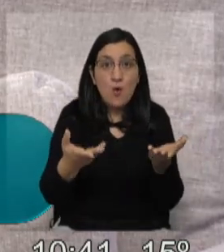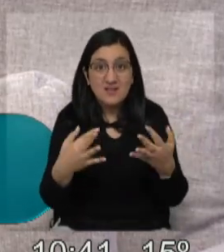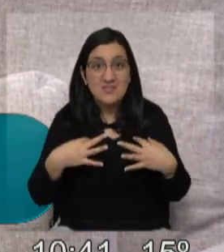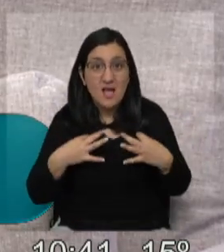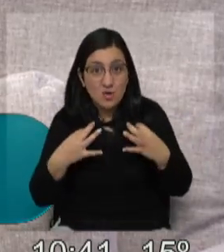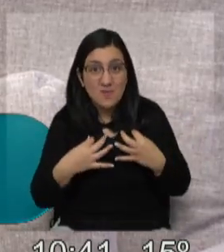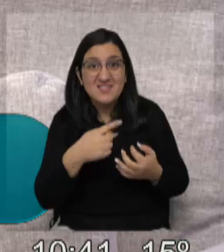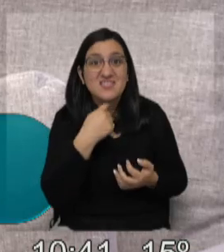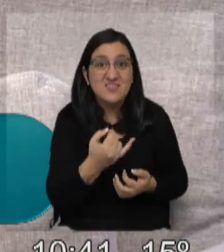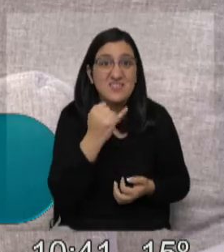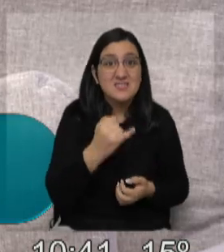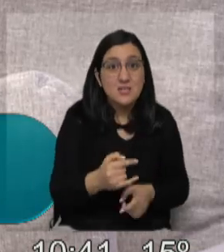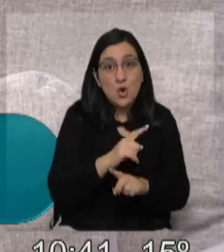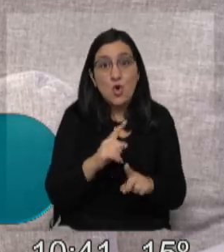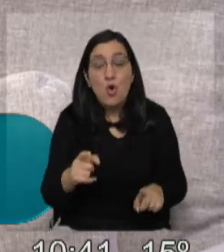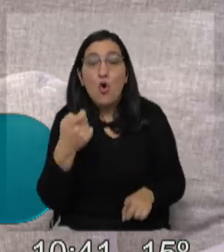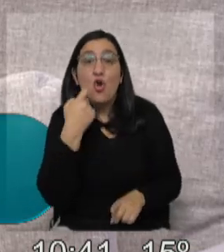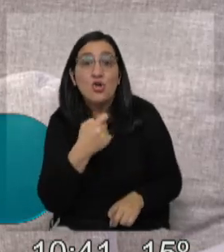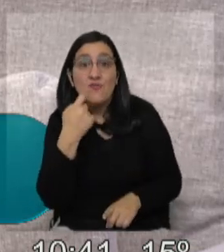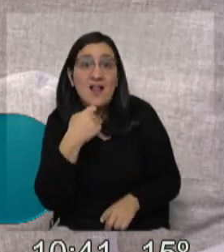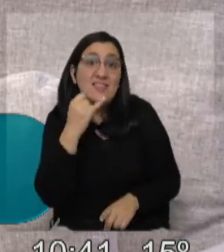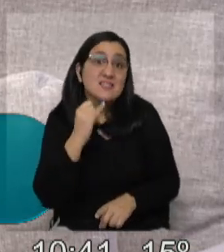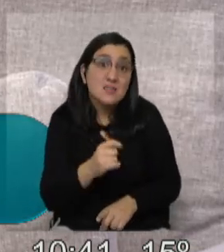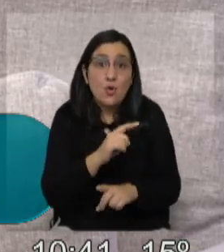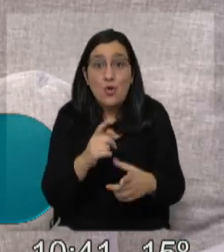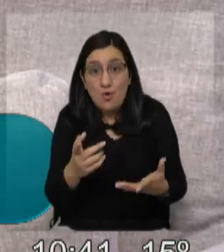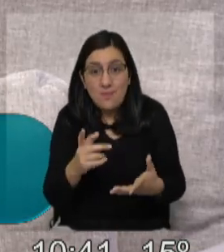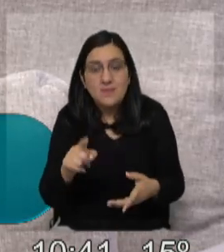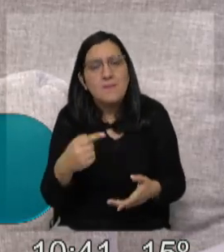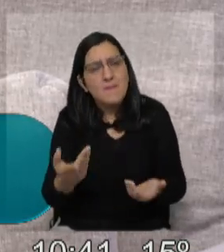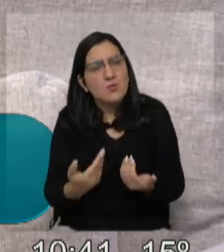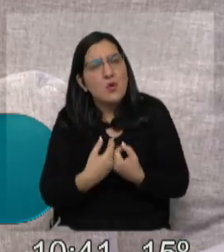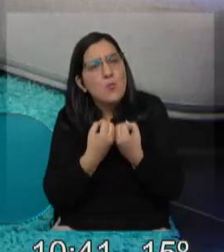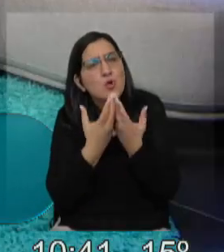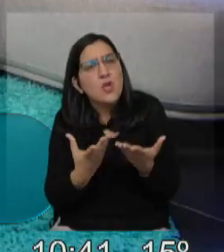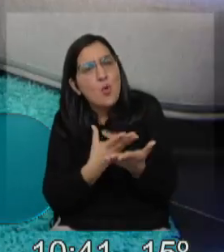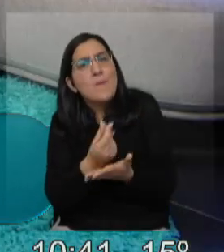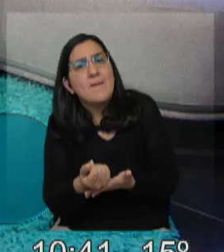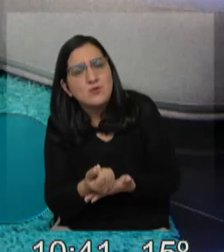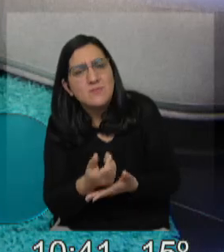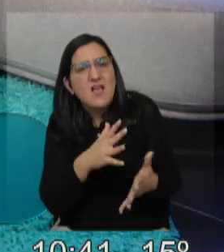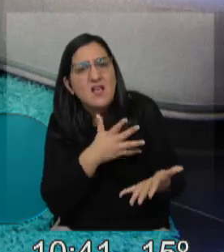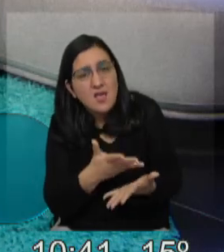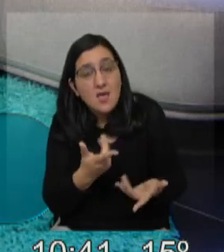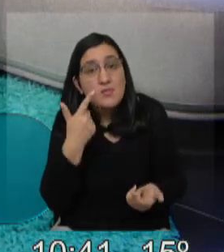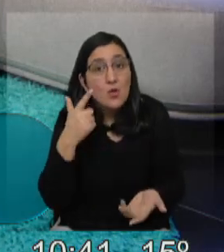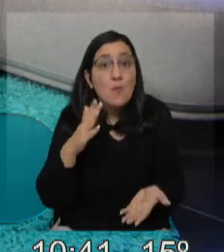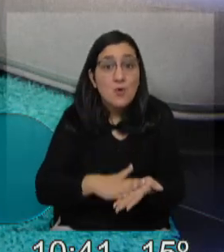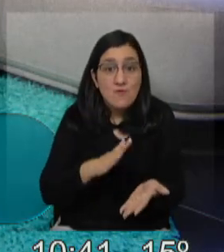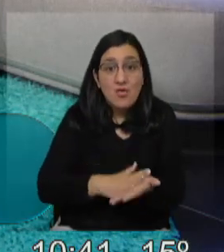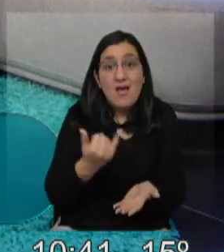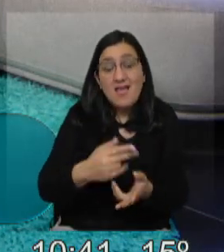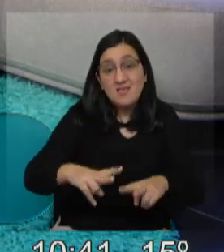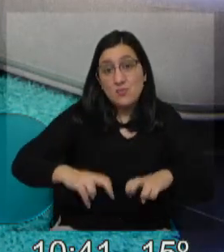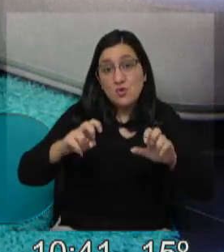sincera de lo que nos falta. Después preguntarnos por qué compramos, porque está comprobado, hay estudios,